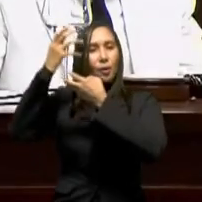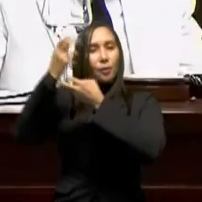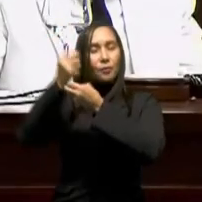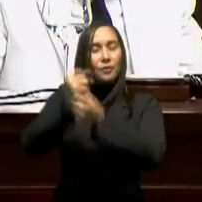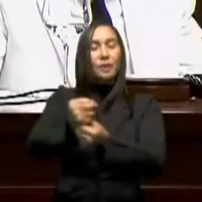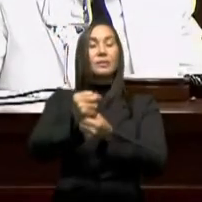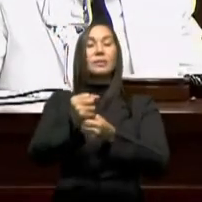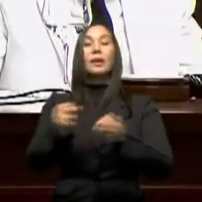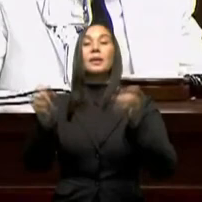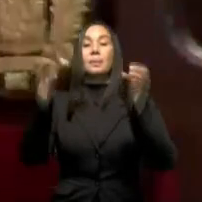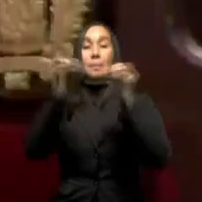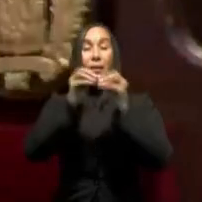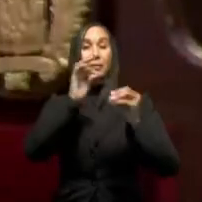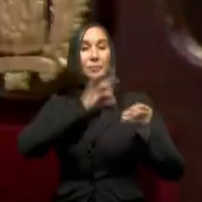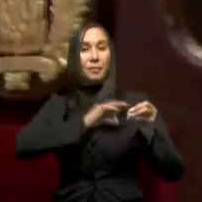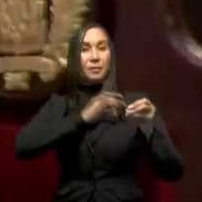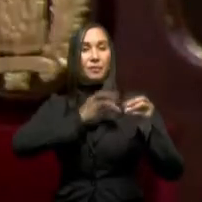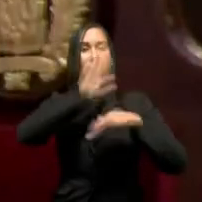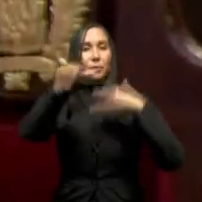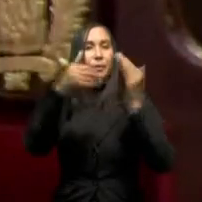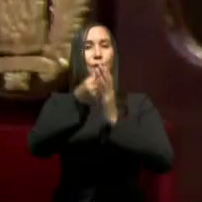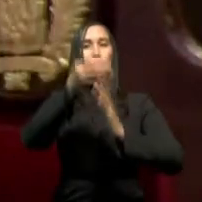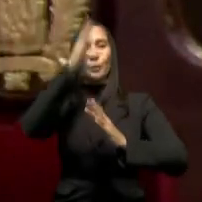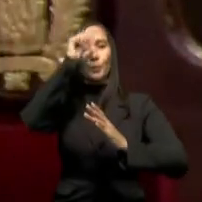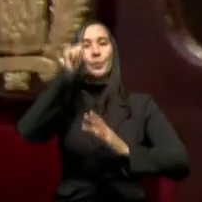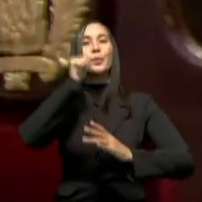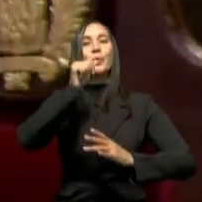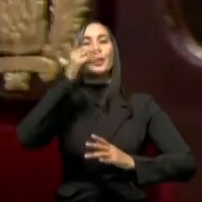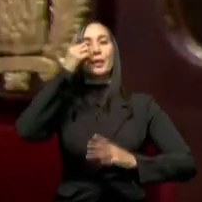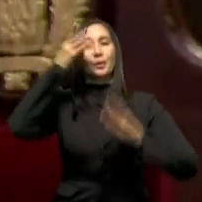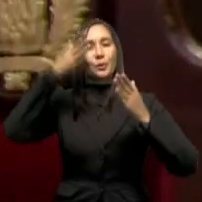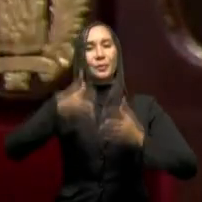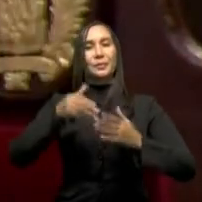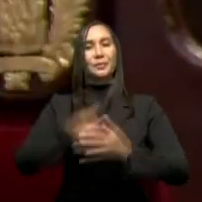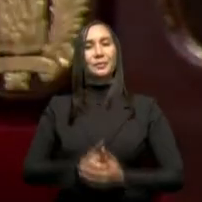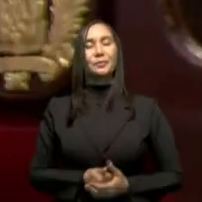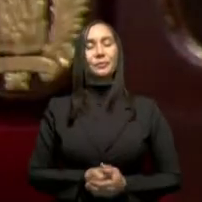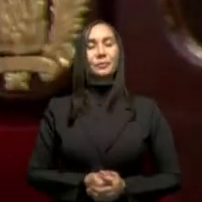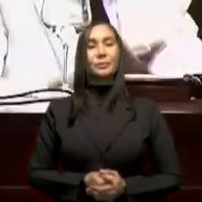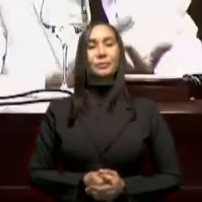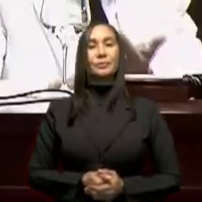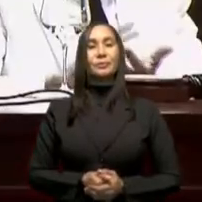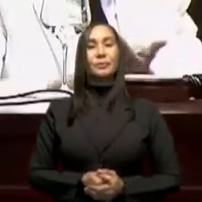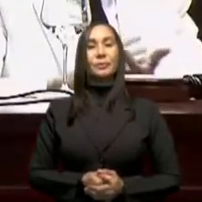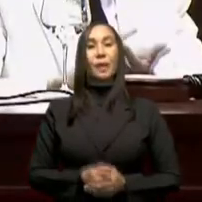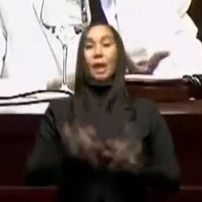calidad de atención y beneficios a Los dominicanos y dominicanas en materia de salud